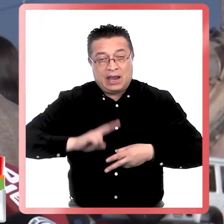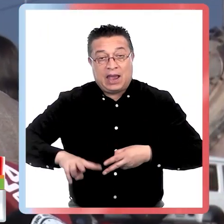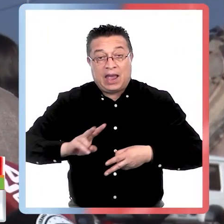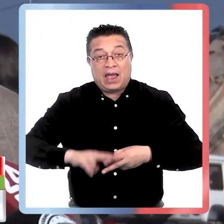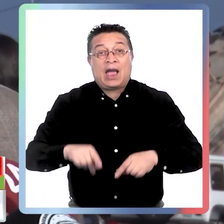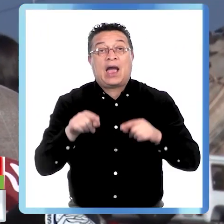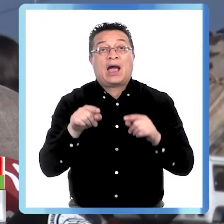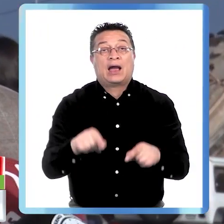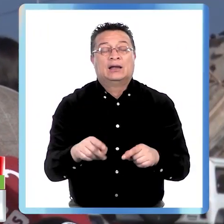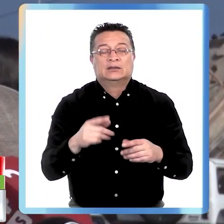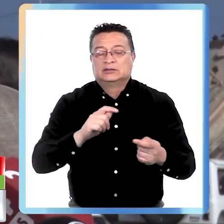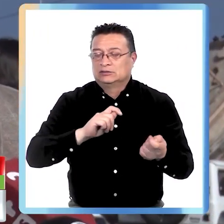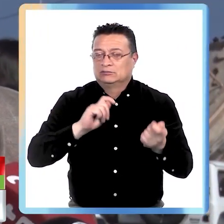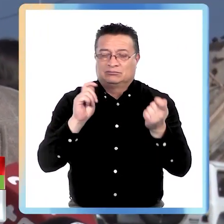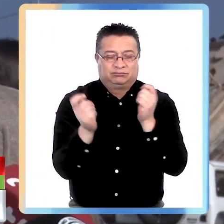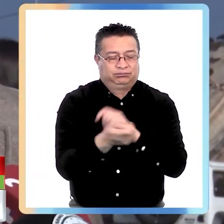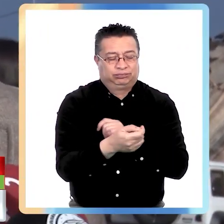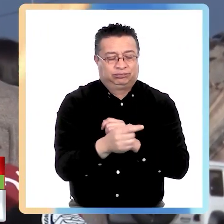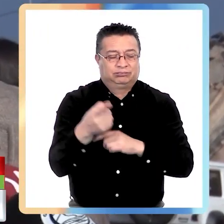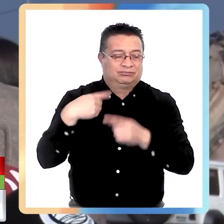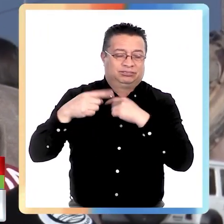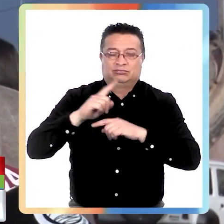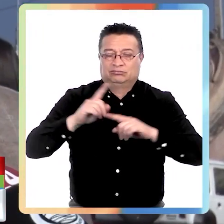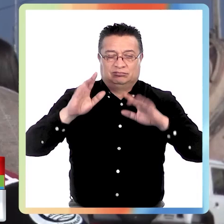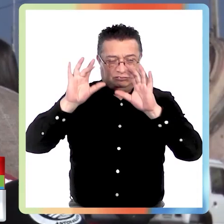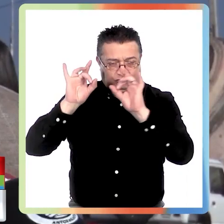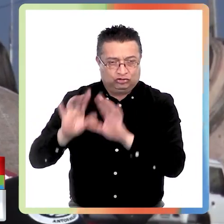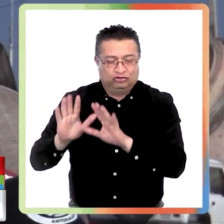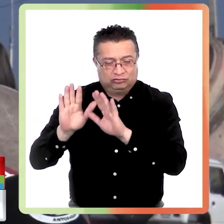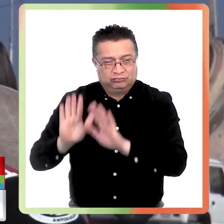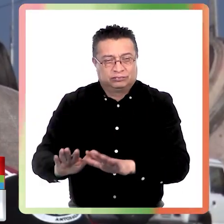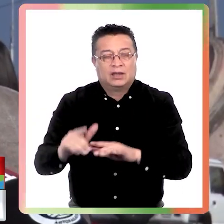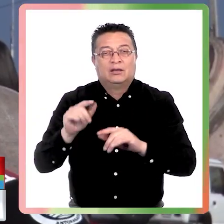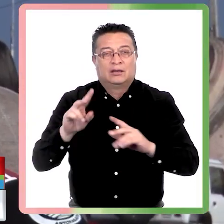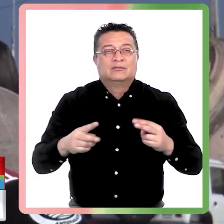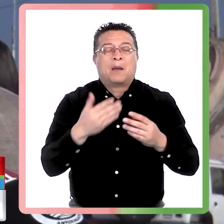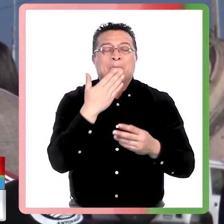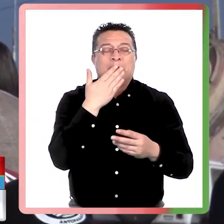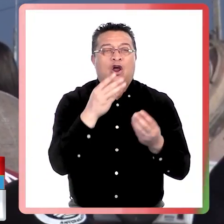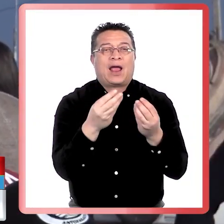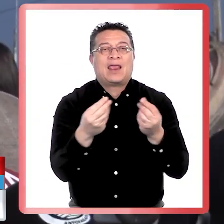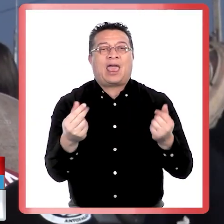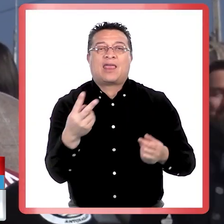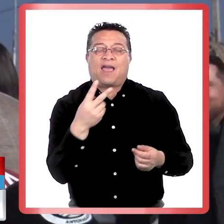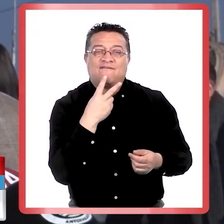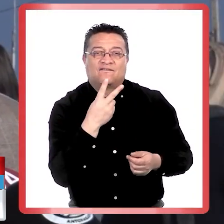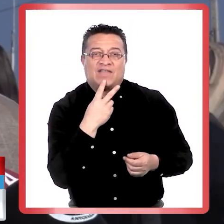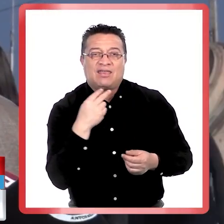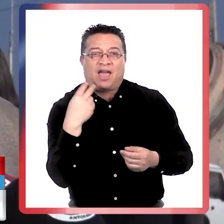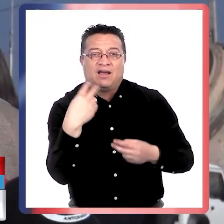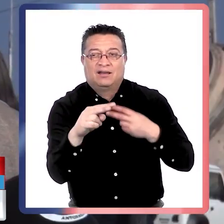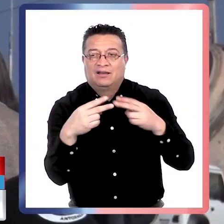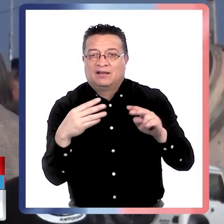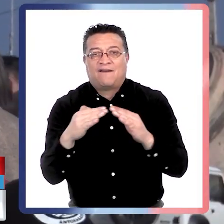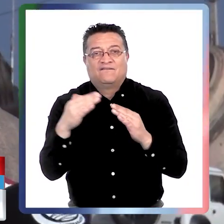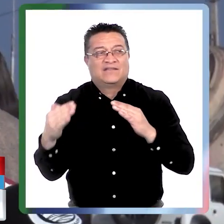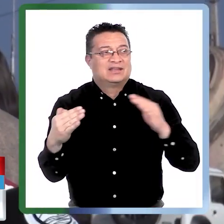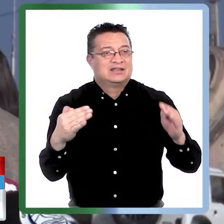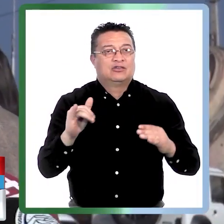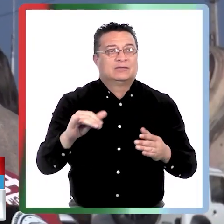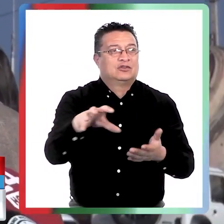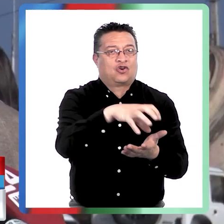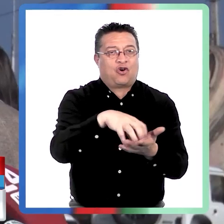haga sea algo irreversible y sea algo que contribuya a la calidad de vida de los vecinos y de la